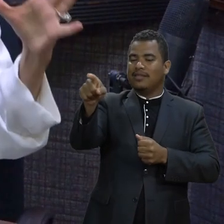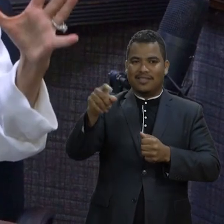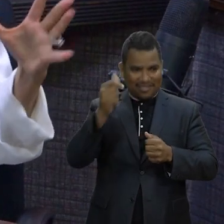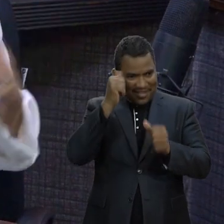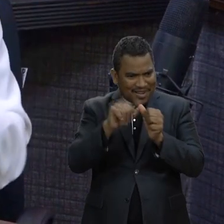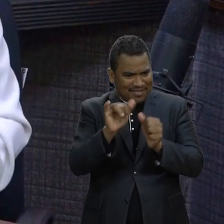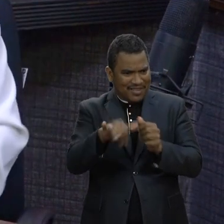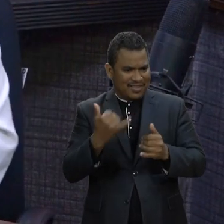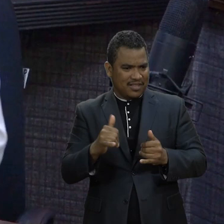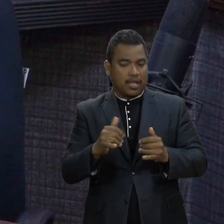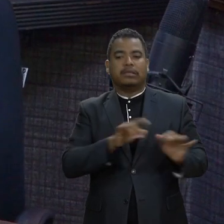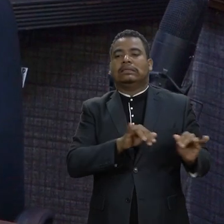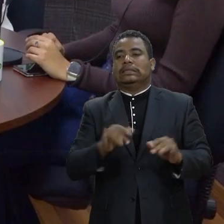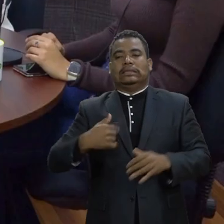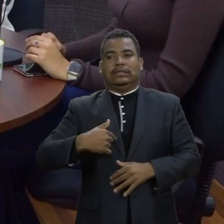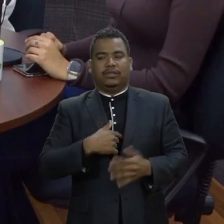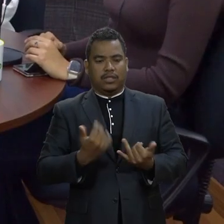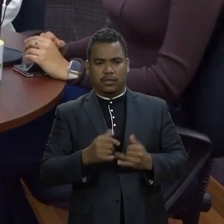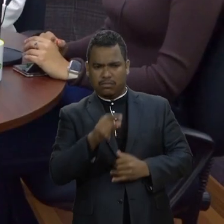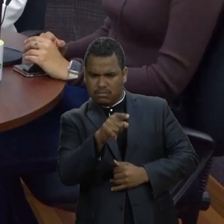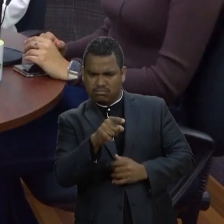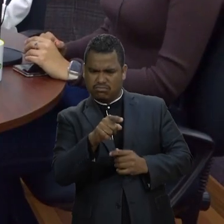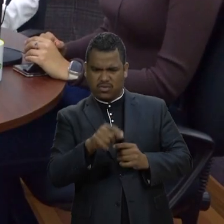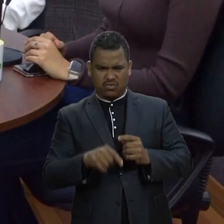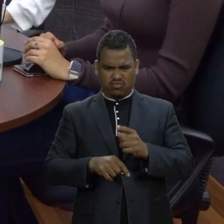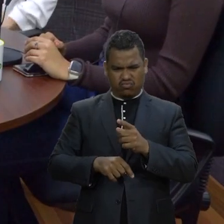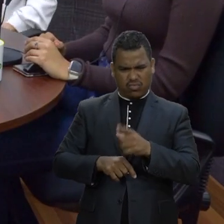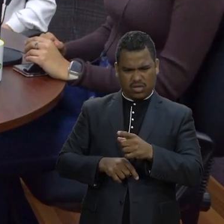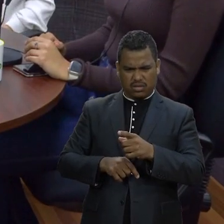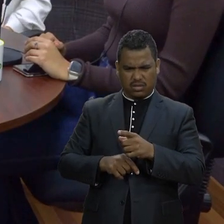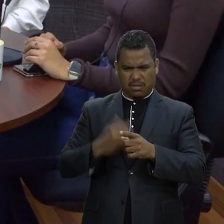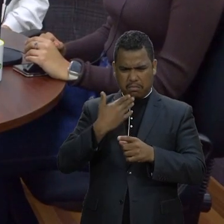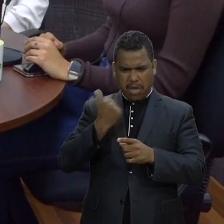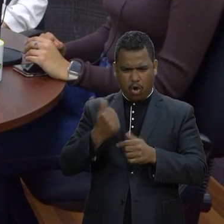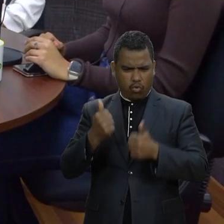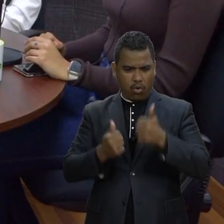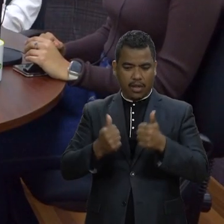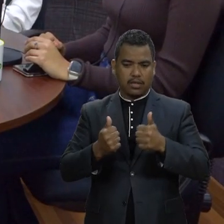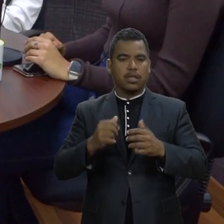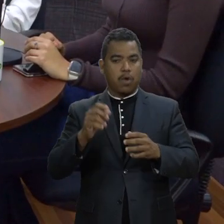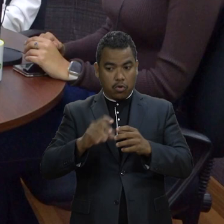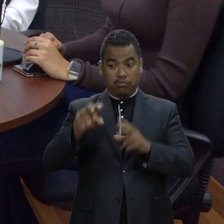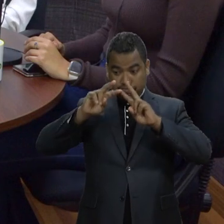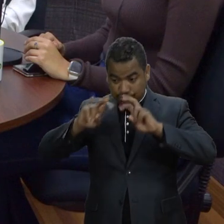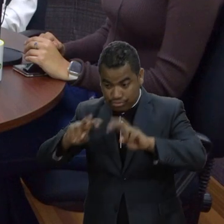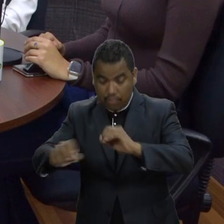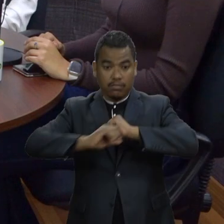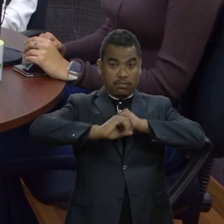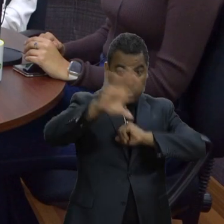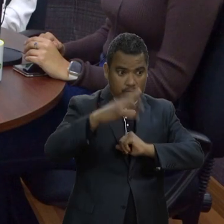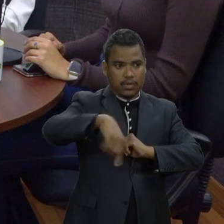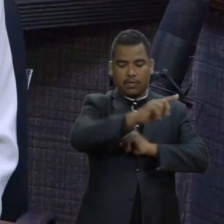FBI. Bueno, no tanto así, pero me imagino que ahora un buen equipo. Bueno, yo pienso que son profesionales muy buenos,